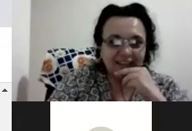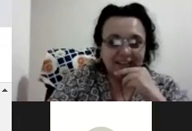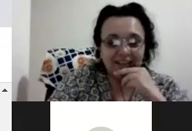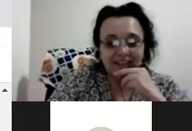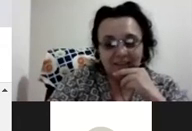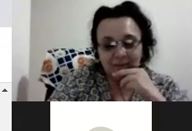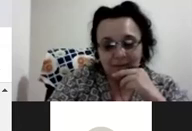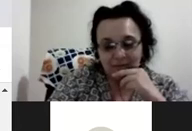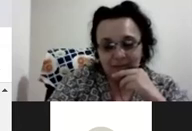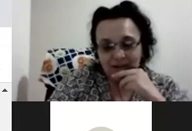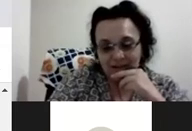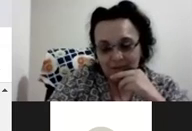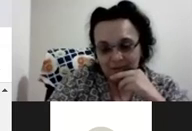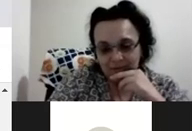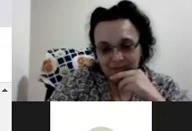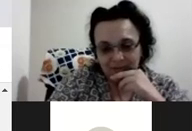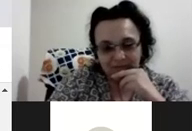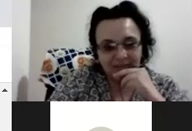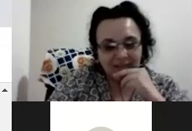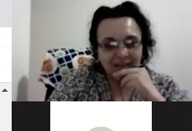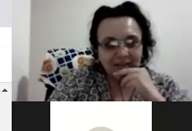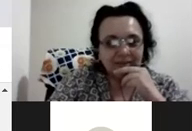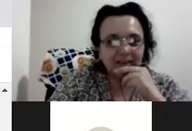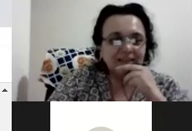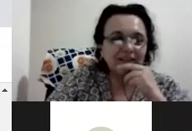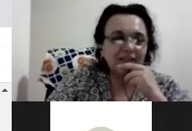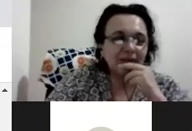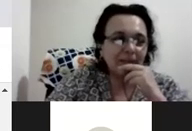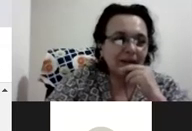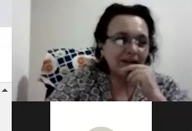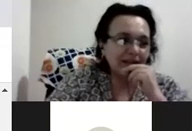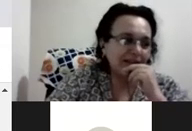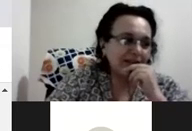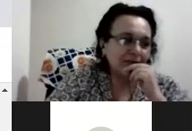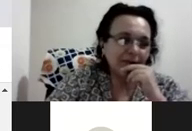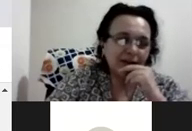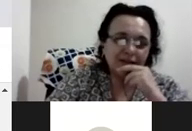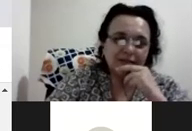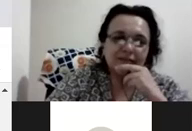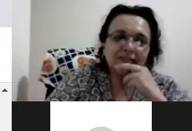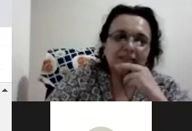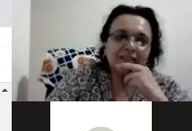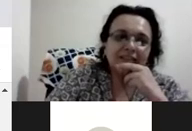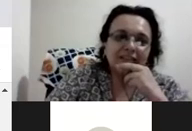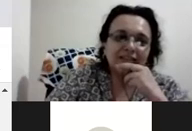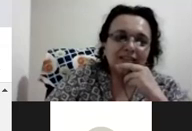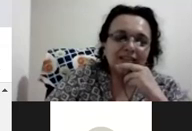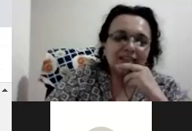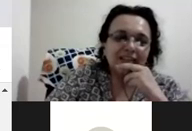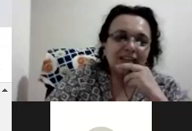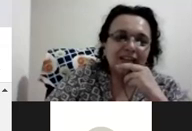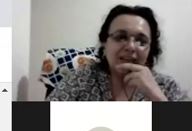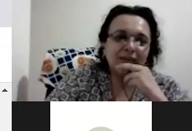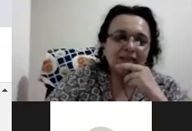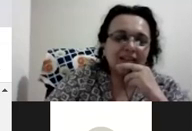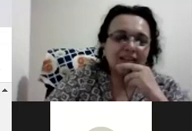la gente se le queda viendo bien, bien raro a uno, bien feo. Y usted está hablando de la perrita, ¿verdad? O del perrito. Entonces,